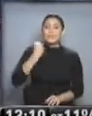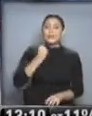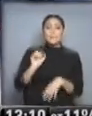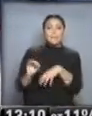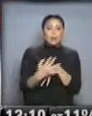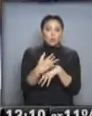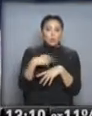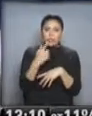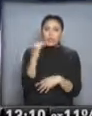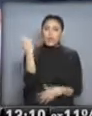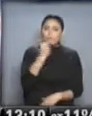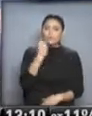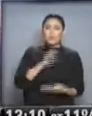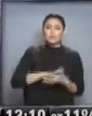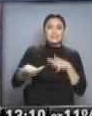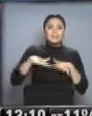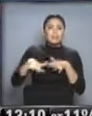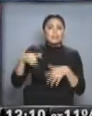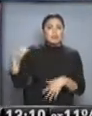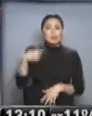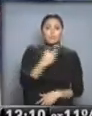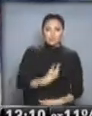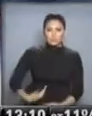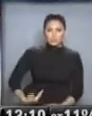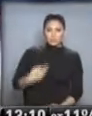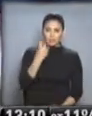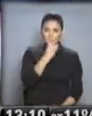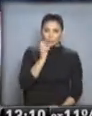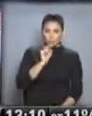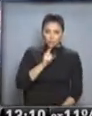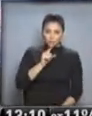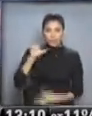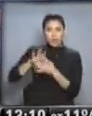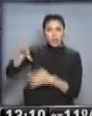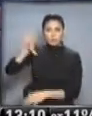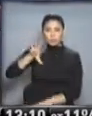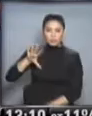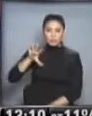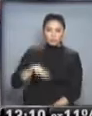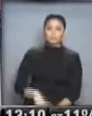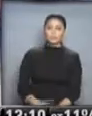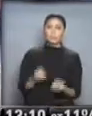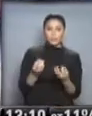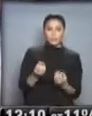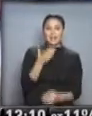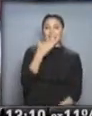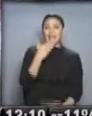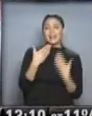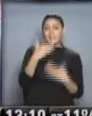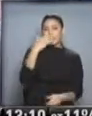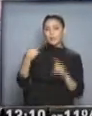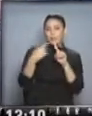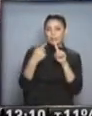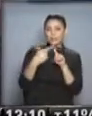mercosur al agravio sufrido por el presidente boliviano en europa agustina bien alejandro gracias volvemos con vos